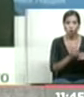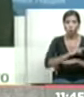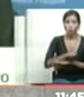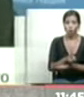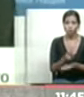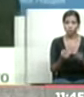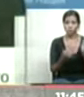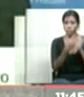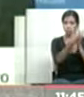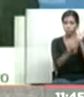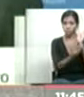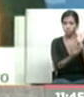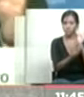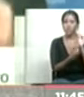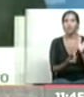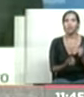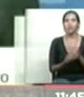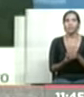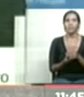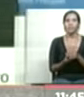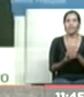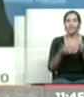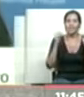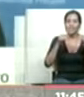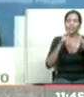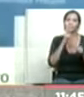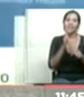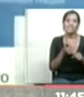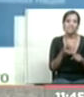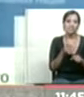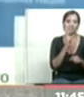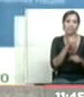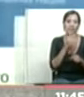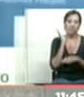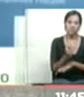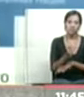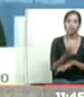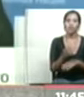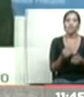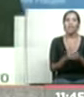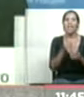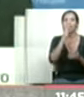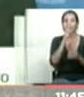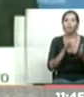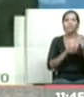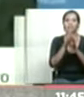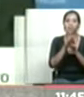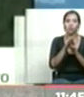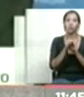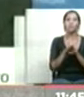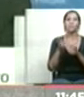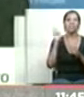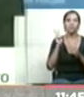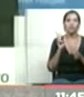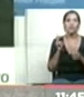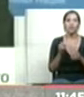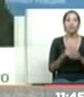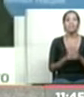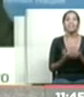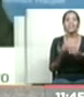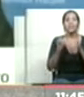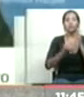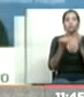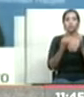13.850. Se incluye en estas mal llamadas sanciones el Banco de Desarrollo de Venezuela, el BANDES, y las instituciones sobre la